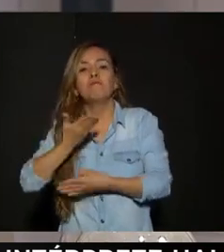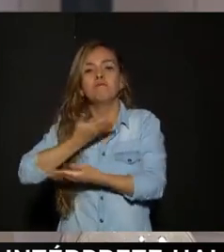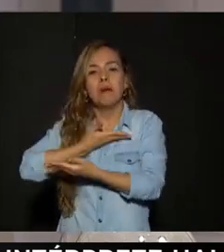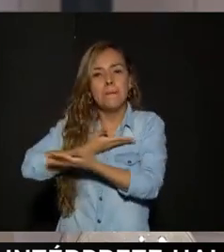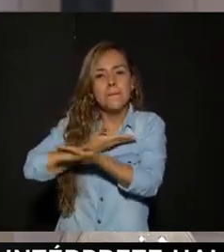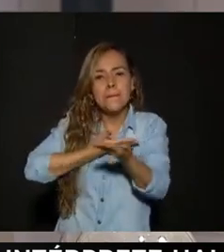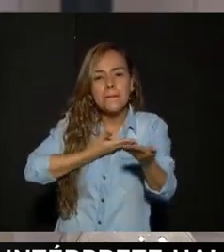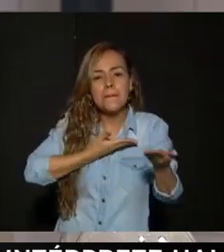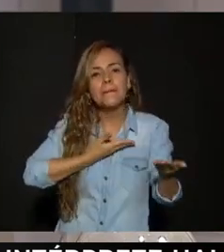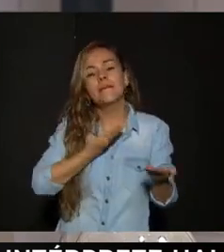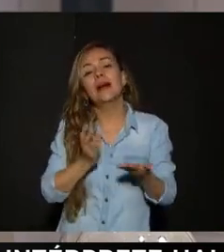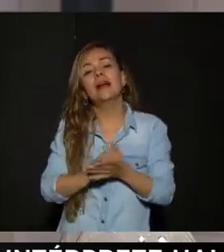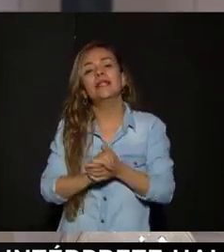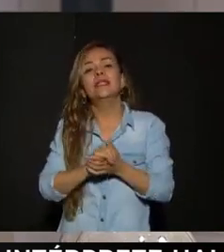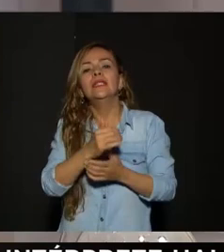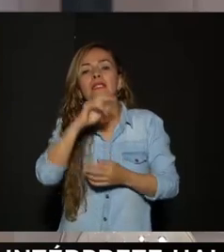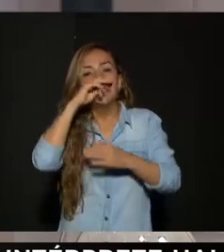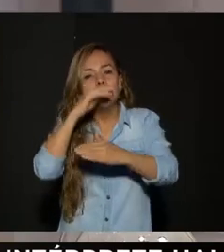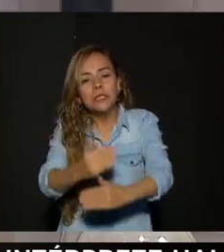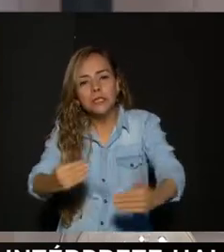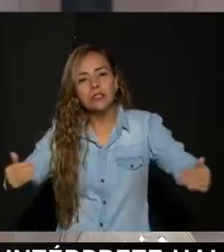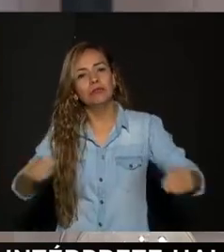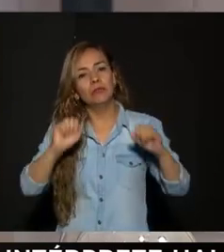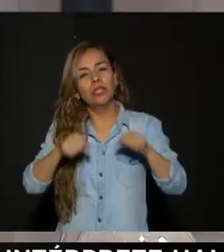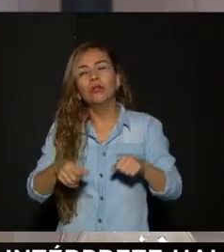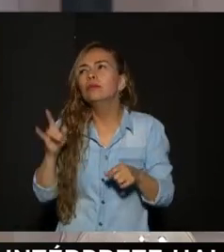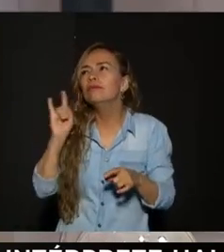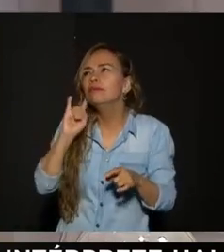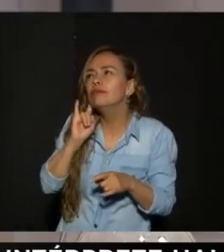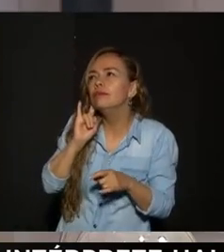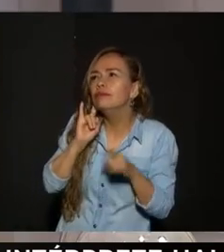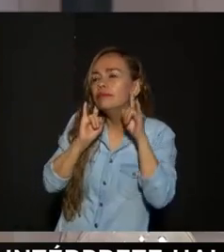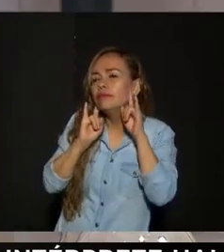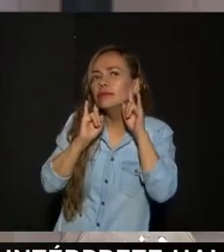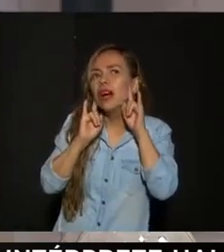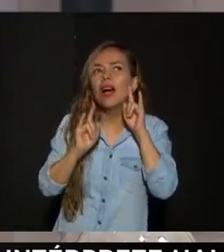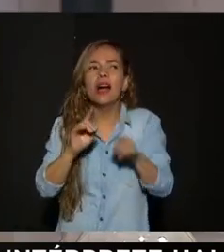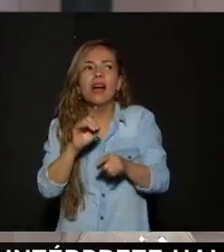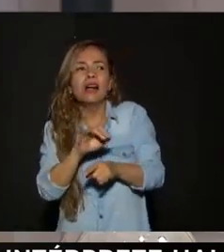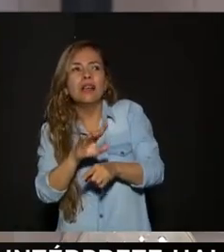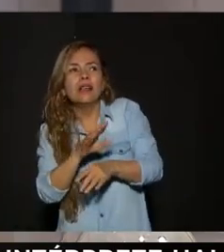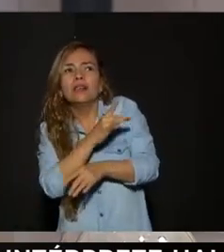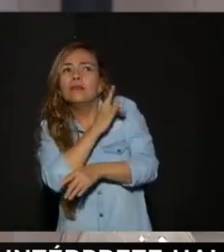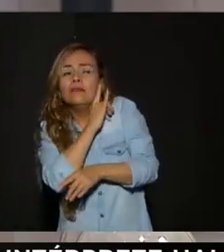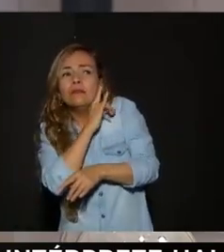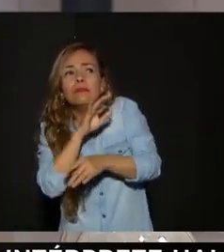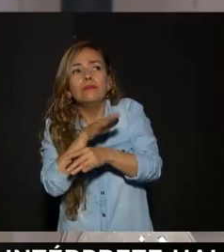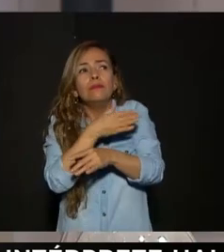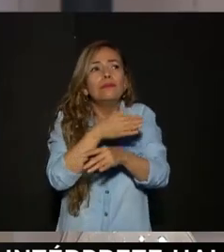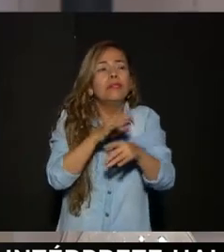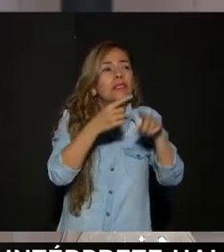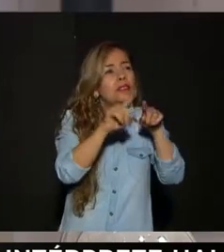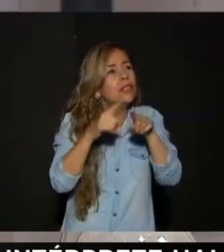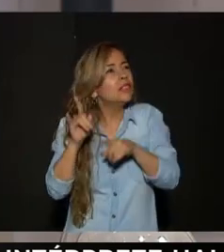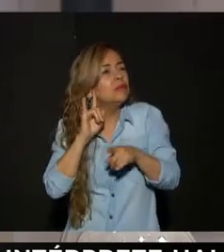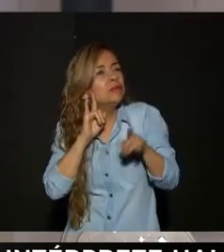a identificarse con el sonido, empiecen a desmitificar la idea que el sonido solamente es para los músicos y